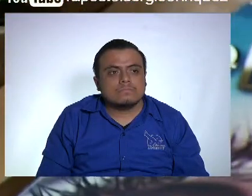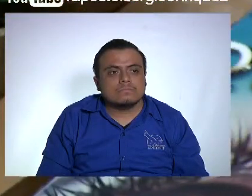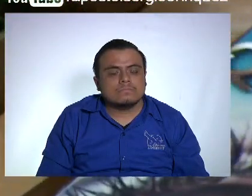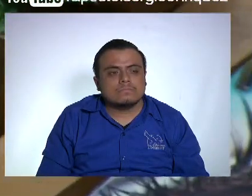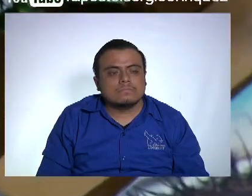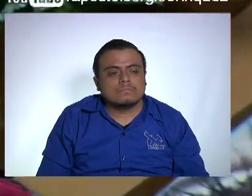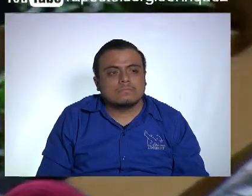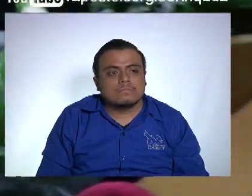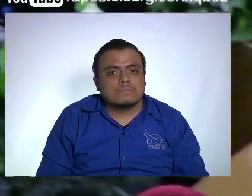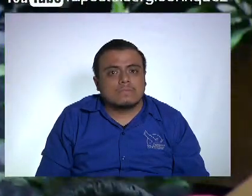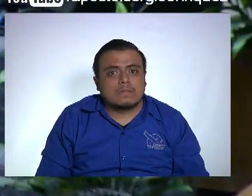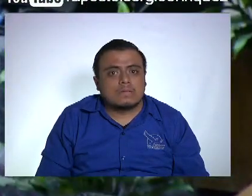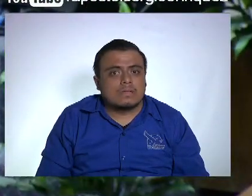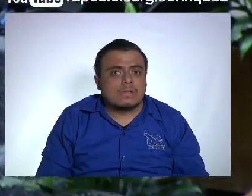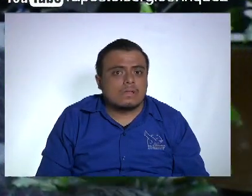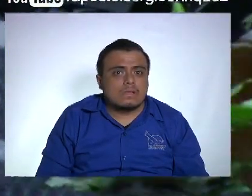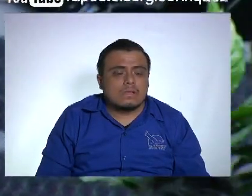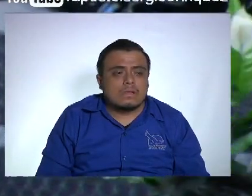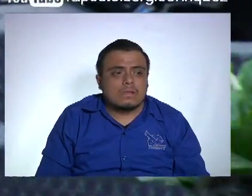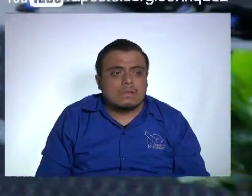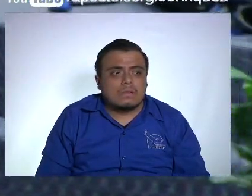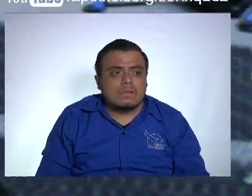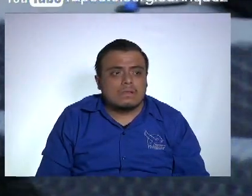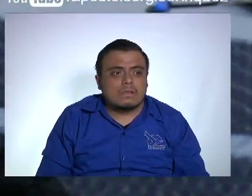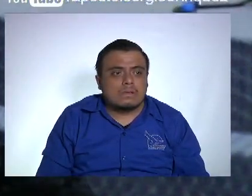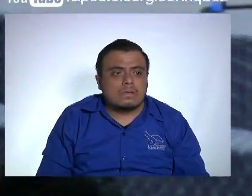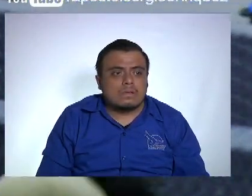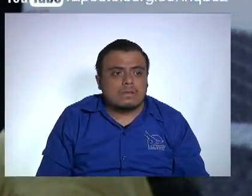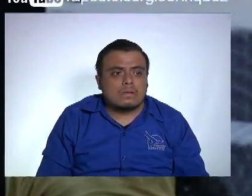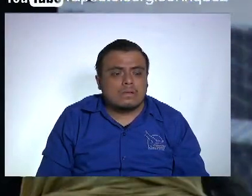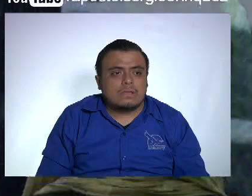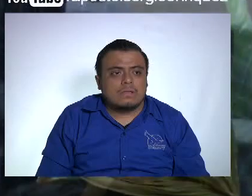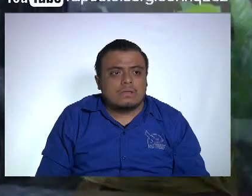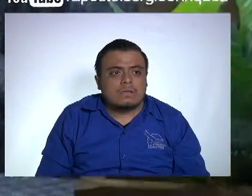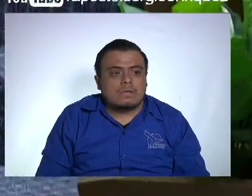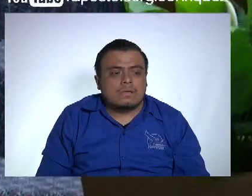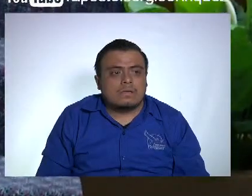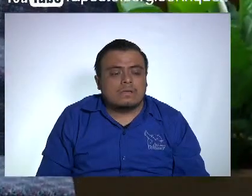Habrá otra persona que quiera aceptar a Cristo en su corazón.